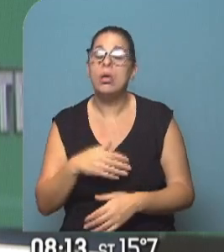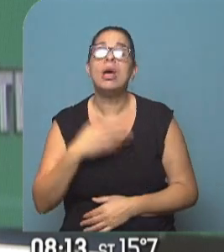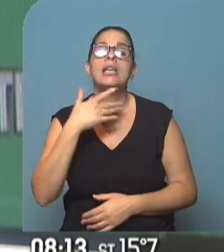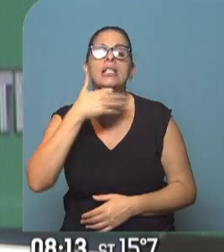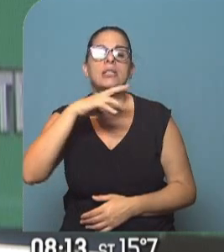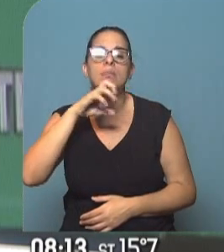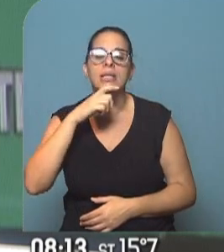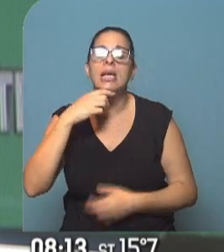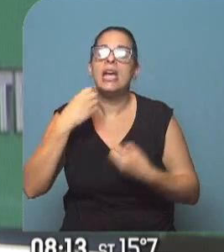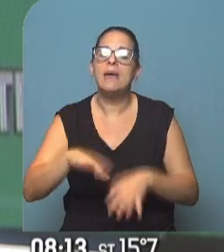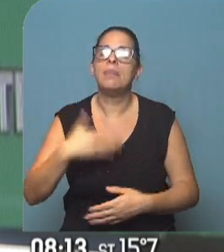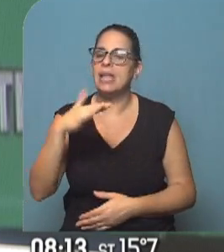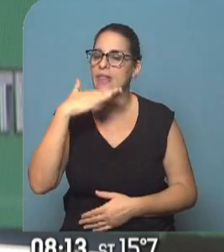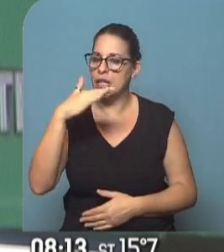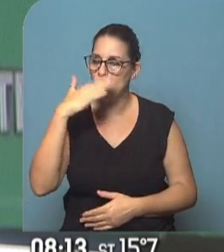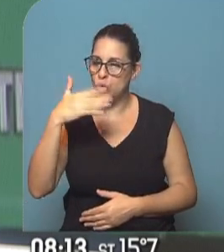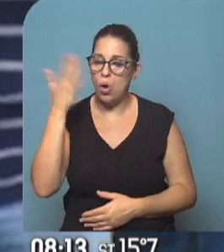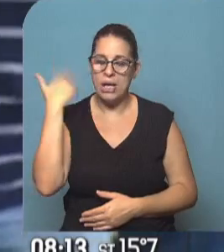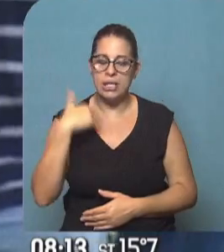los discursos en la jornada de ayer.